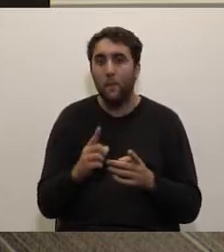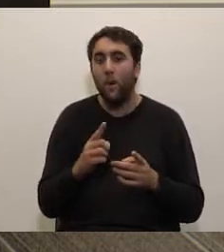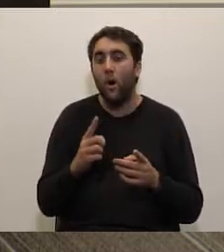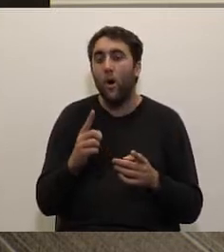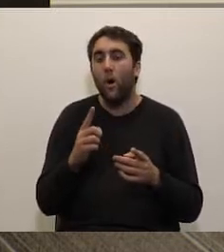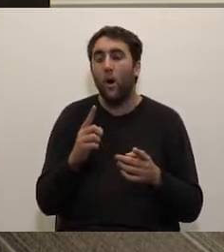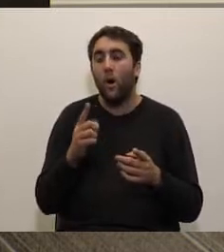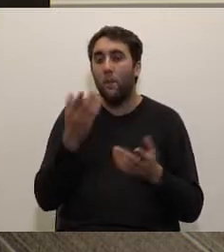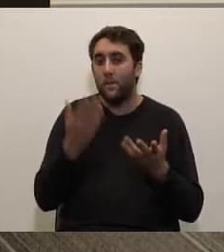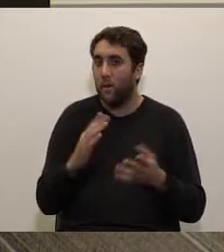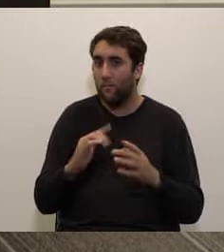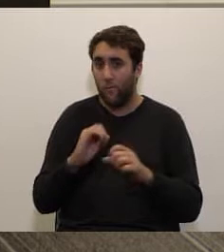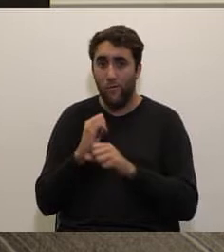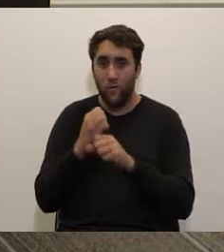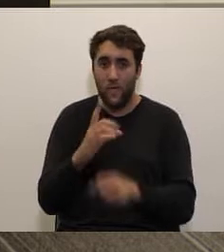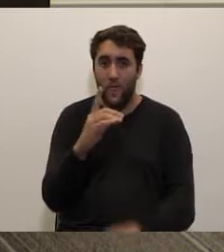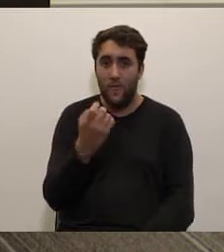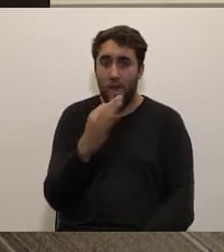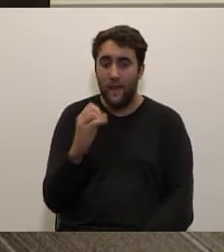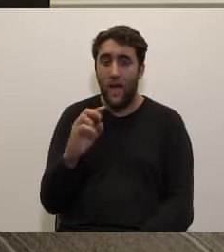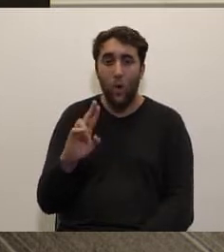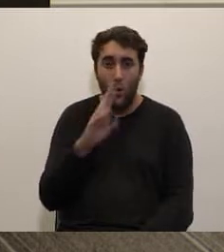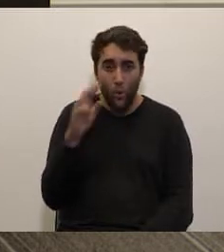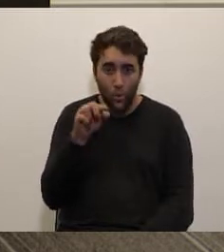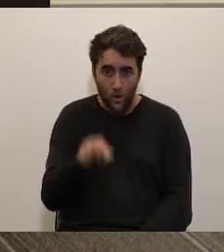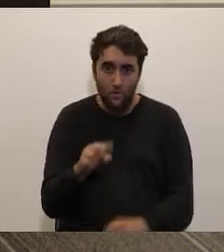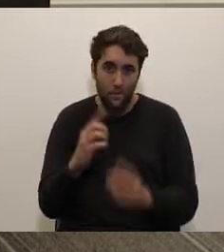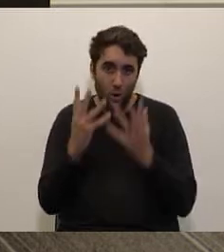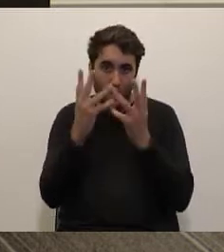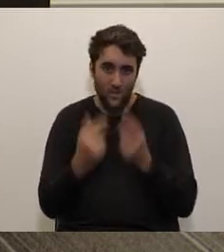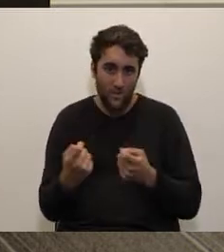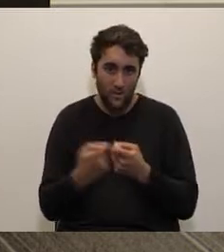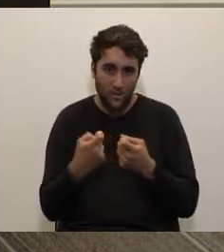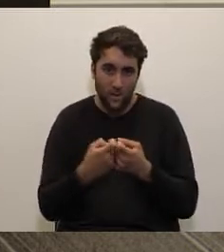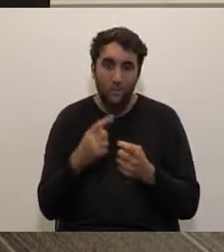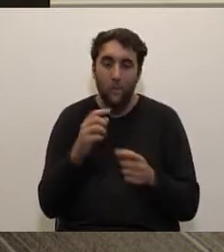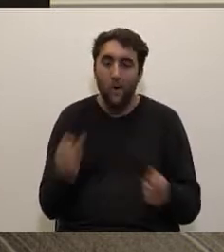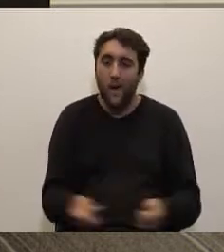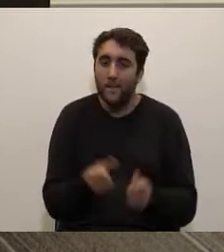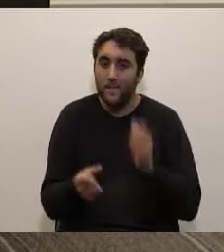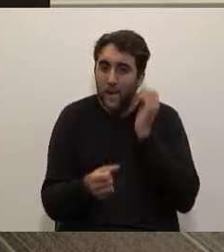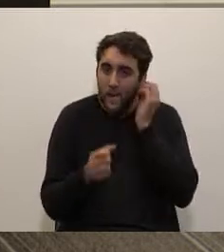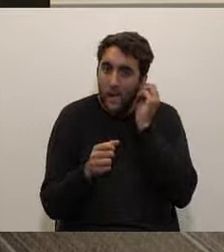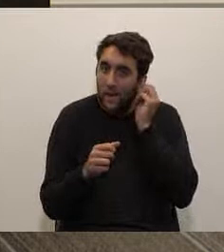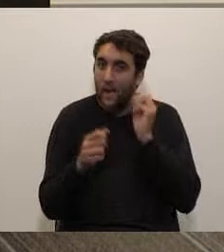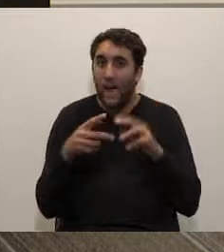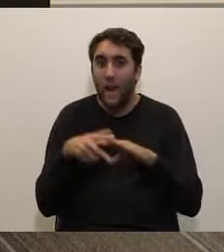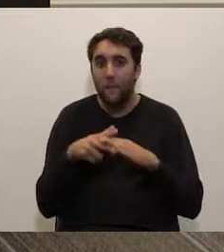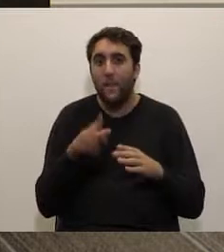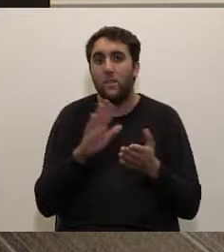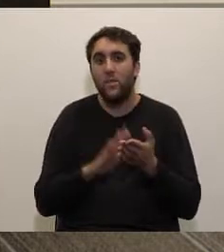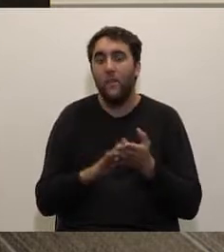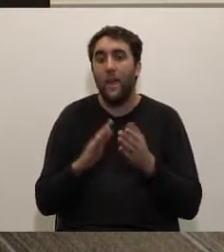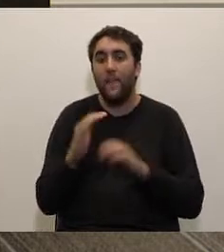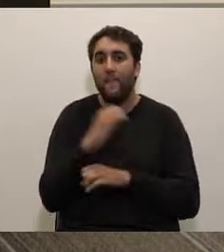cívica. Él es uno de los fundadores de Data Uruguay, que es esta organización civil que crea herramientas de tecnología